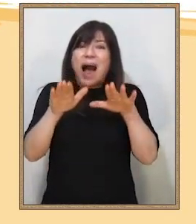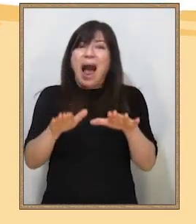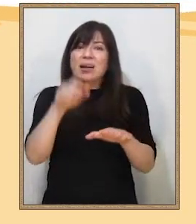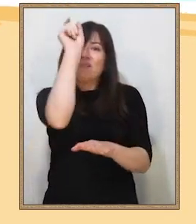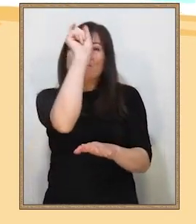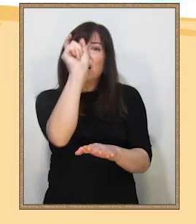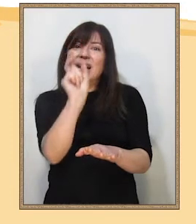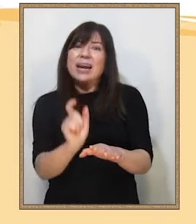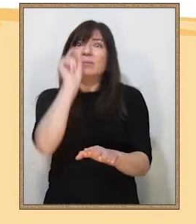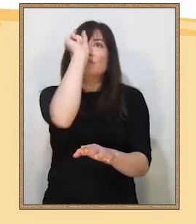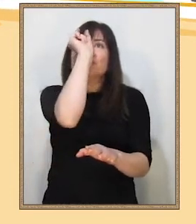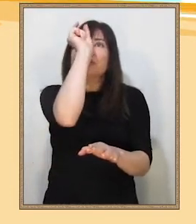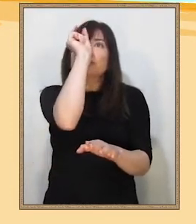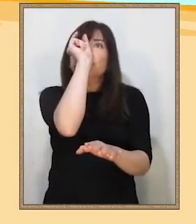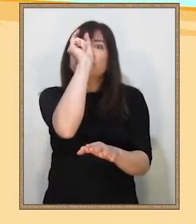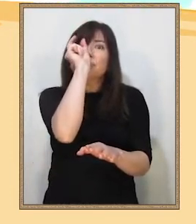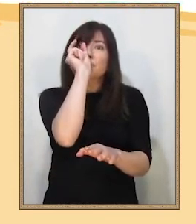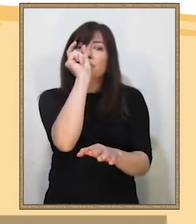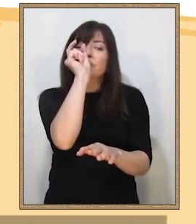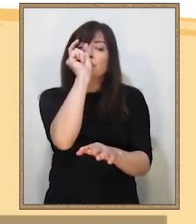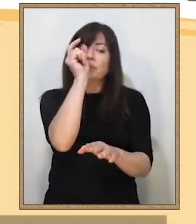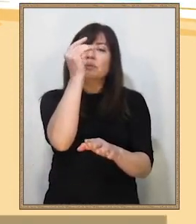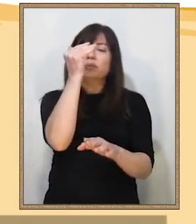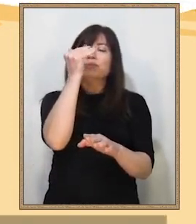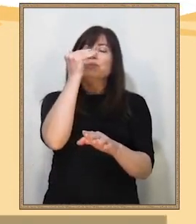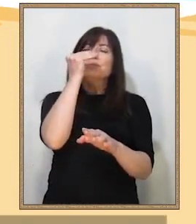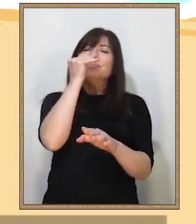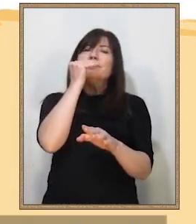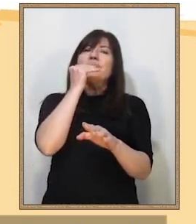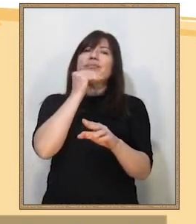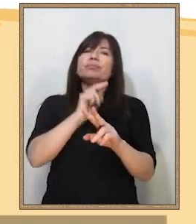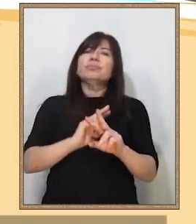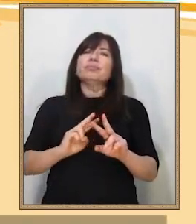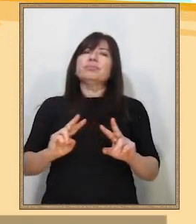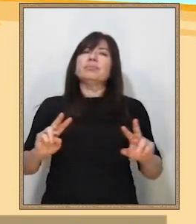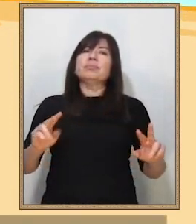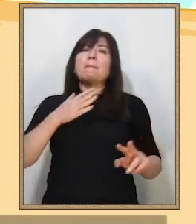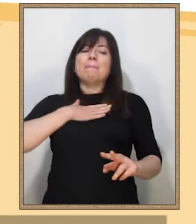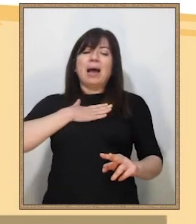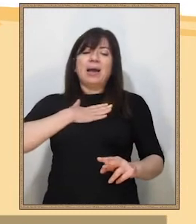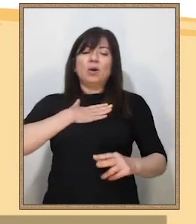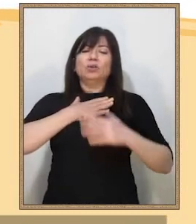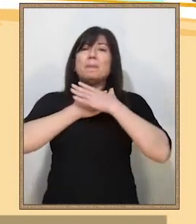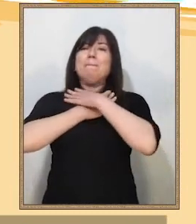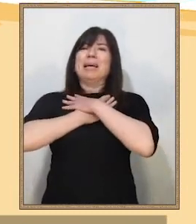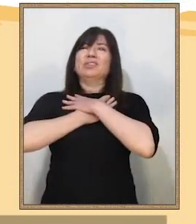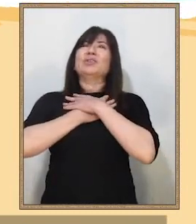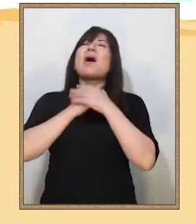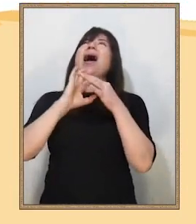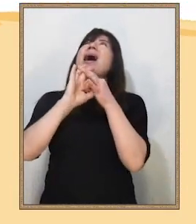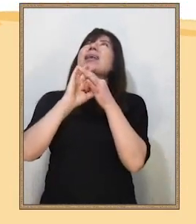vértebra por vértebra. Vamos a poner nuestras manos en nuestro pecho, agradeciendo al